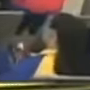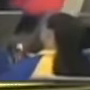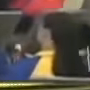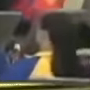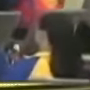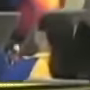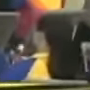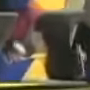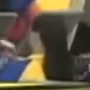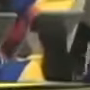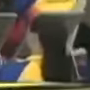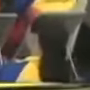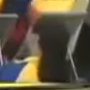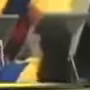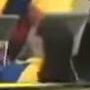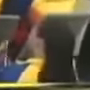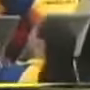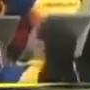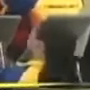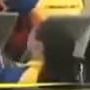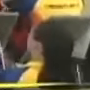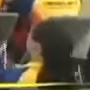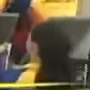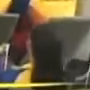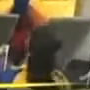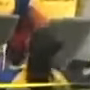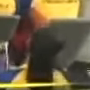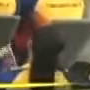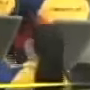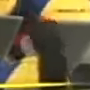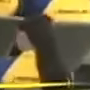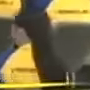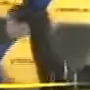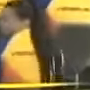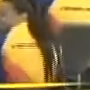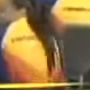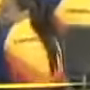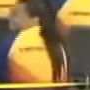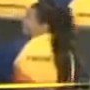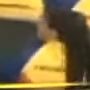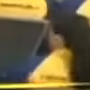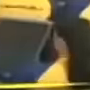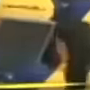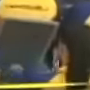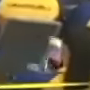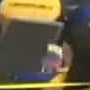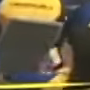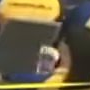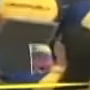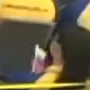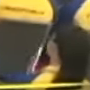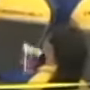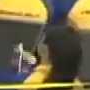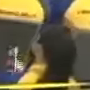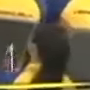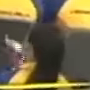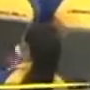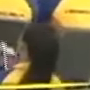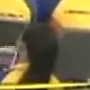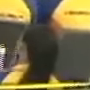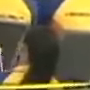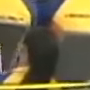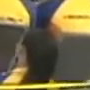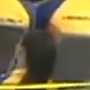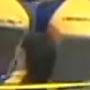ocupó el 12o puesto del medallero con nueve medallas doradas 15 plateadas y 20 de bronces todas y todos muy buenas